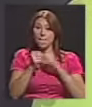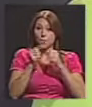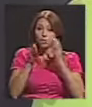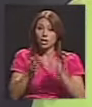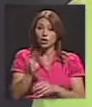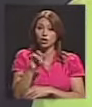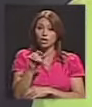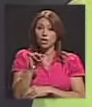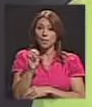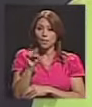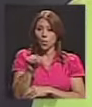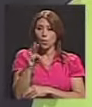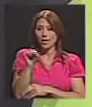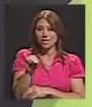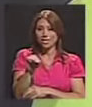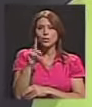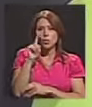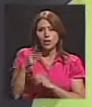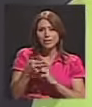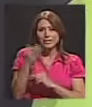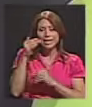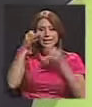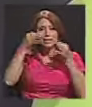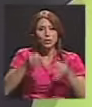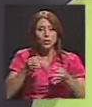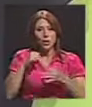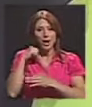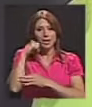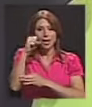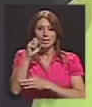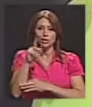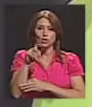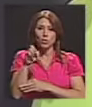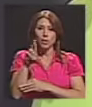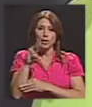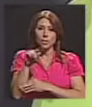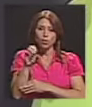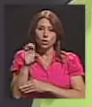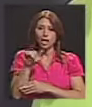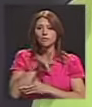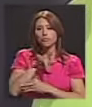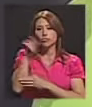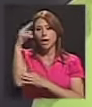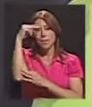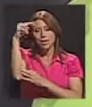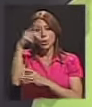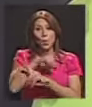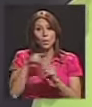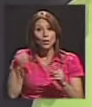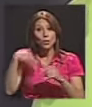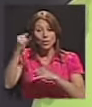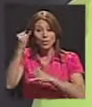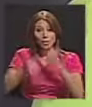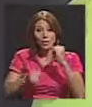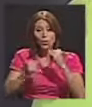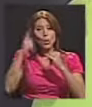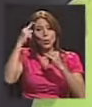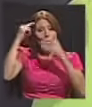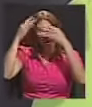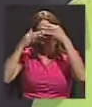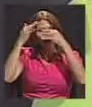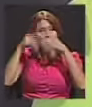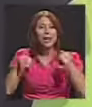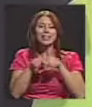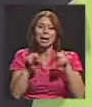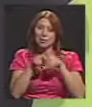una vez decidió ganar el campeonato supermosca y se fue rumbo a méxico pero tras esa pelea una lesión cerebral también le ha dado